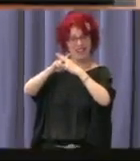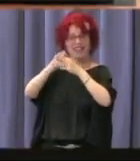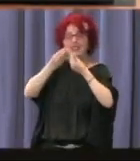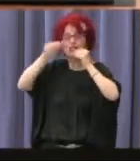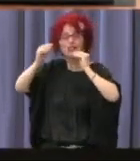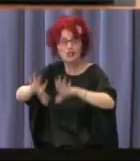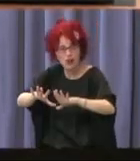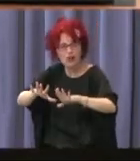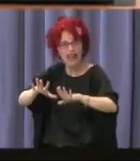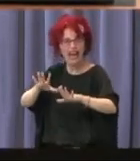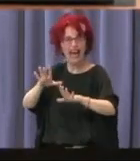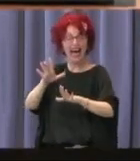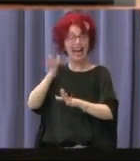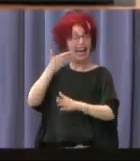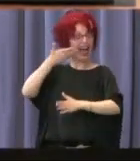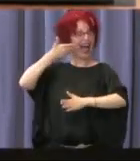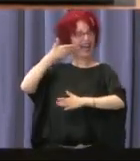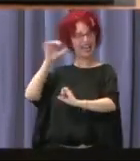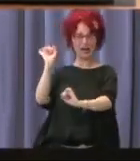con pelo, ¿no?